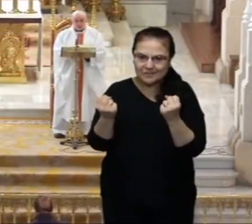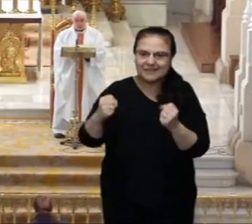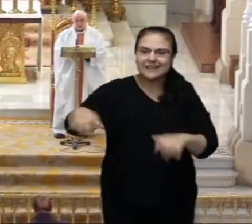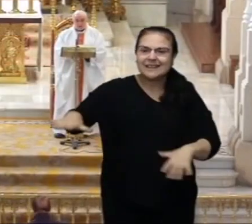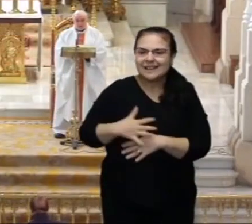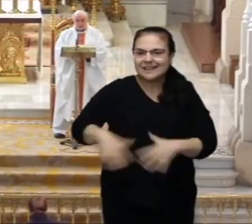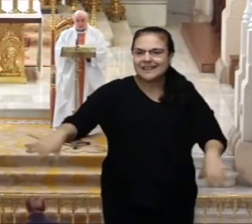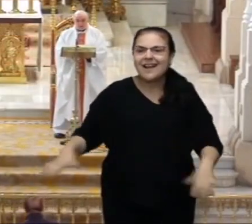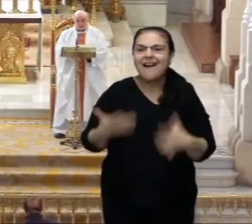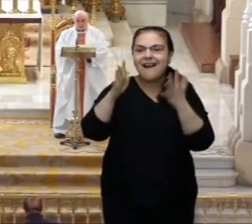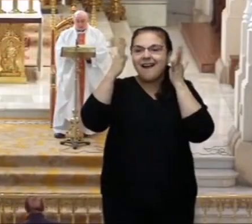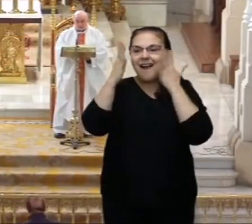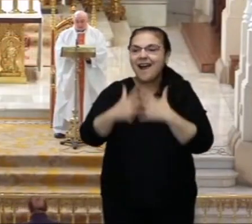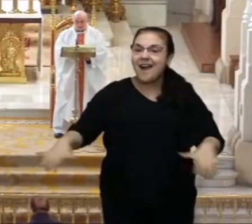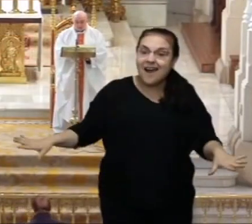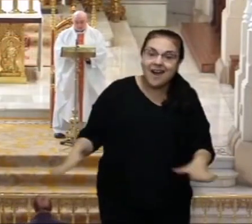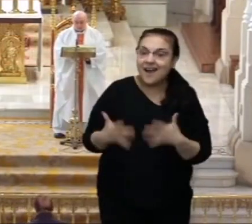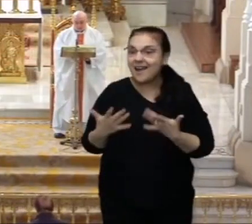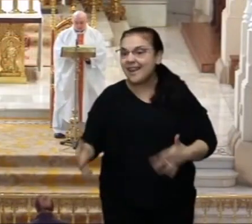Aleluya,